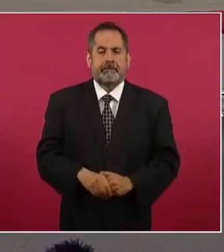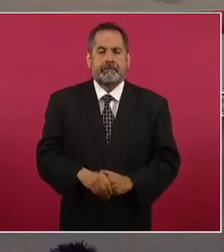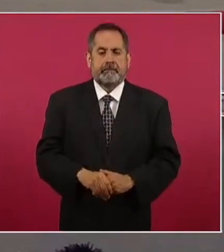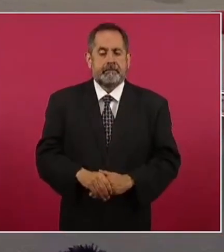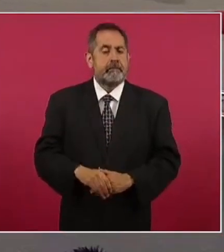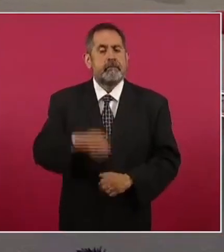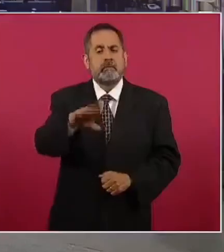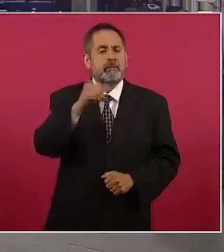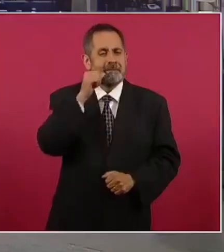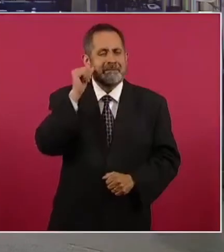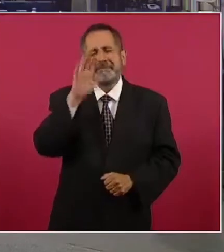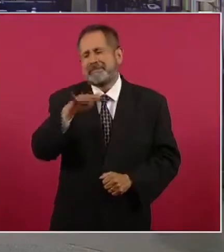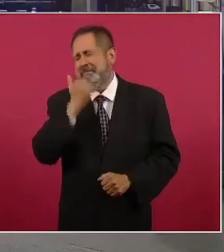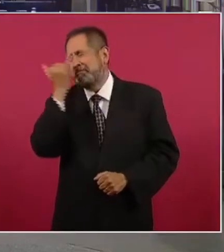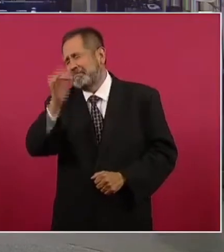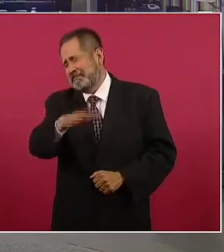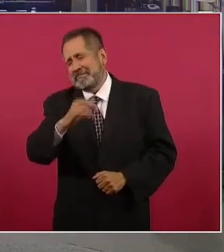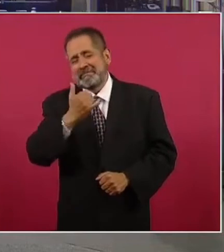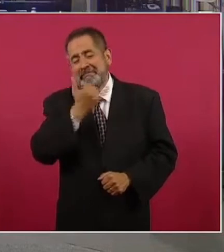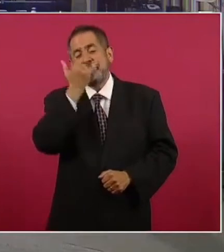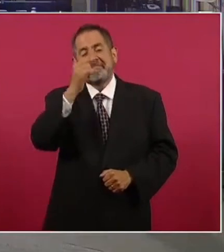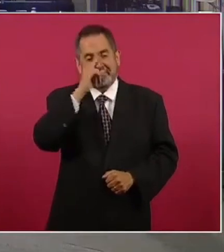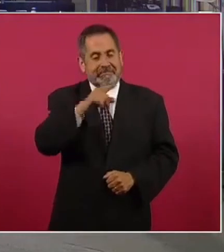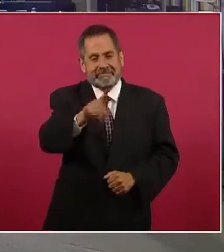Hoy, sí, ayer me equivoqué.